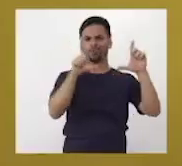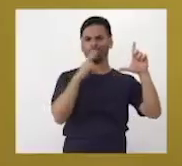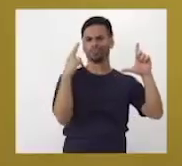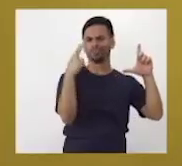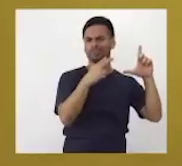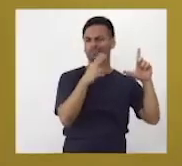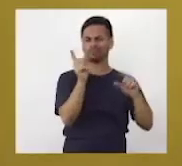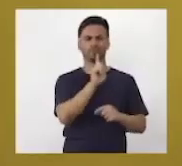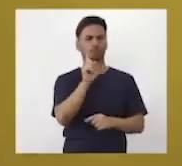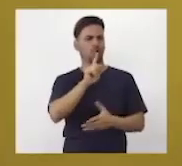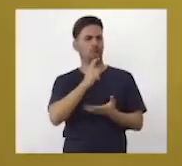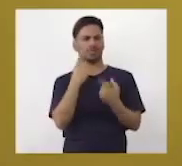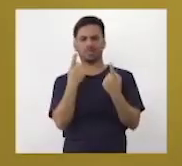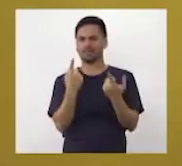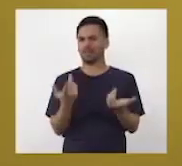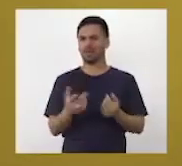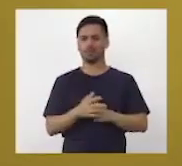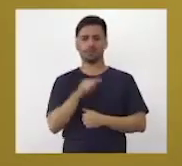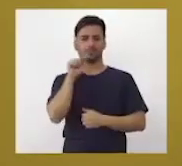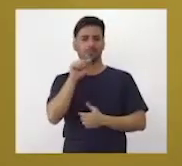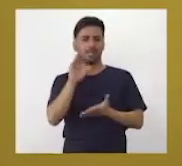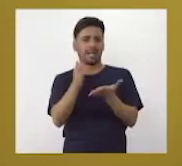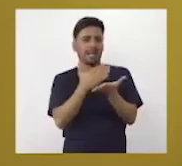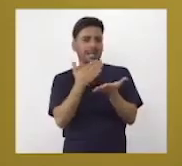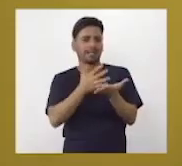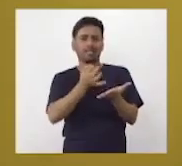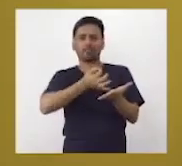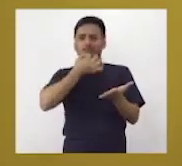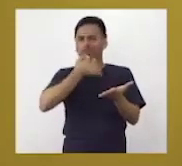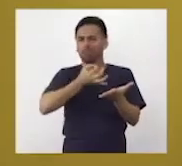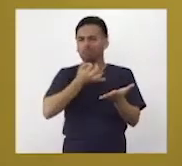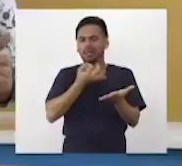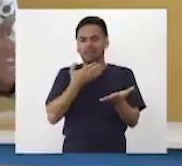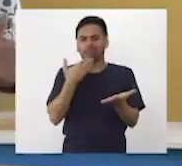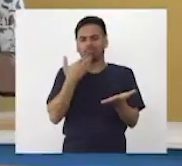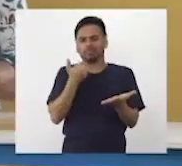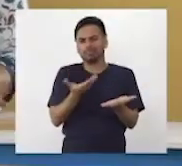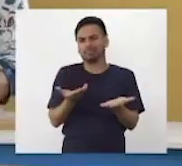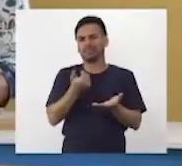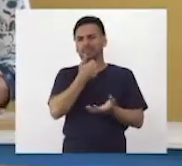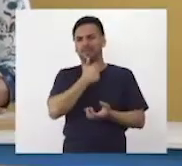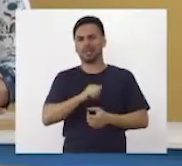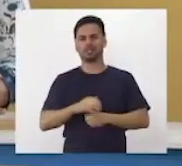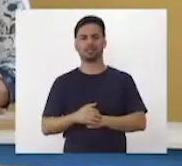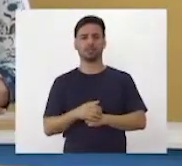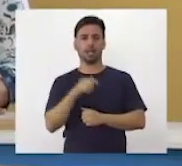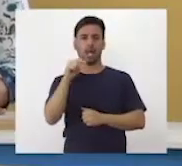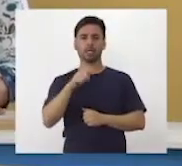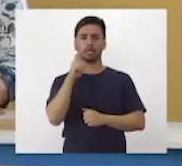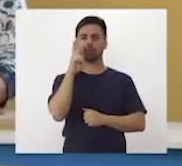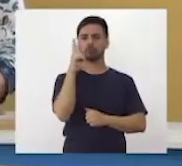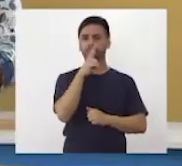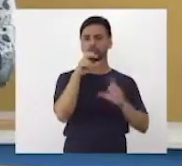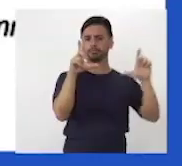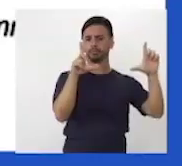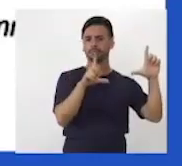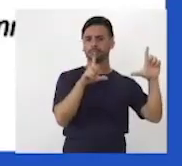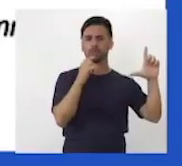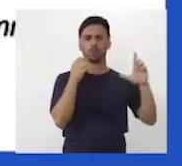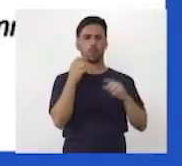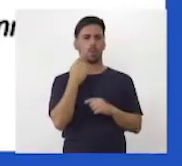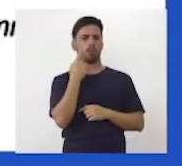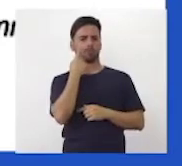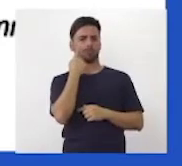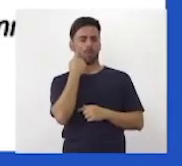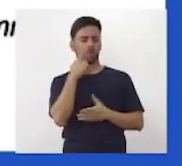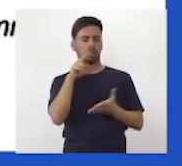diapositivas, porque está en tu libro de texto. Solo vete guiando con tu libro encima de la mesa y cómo